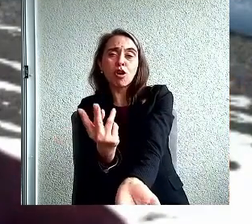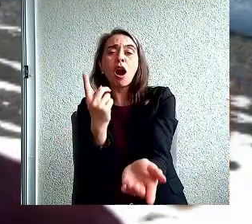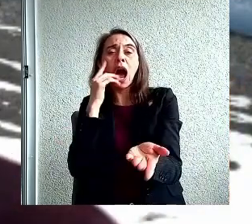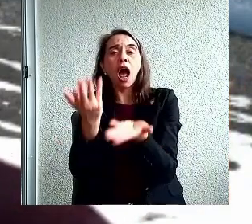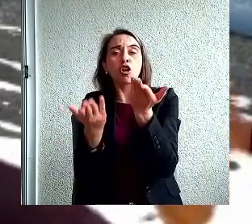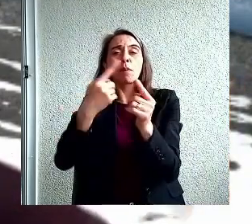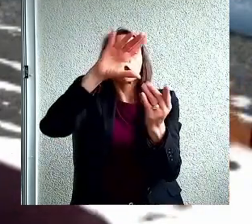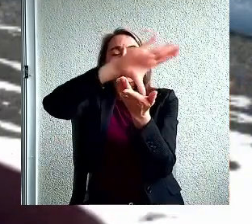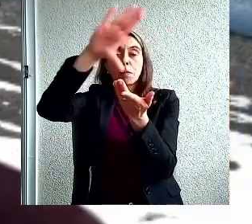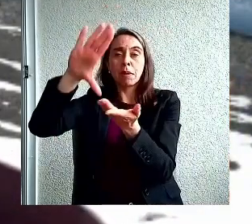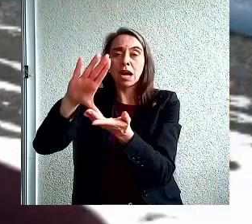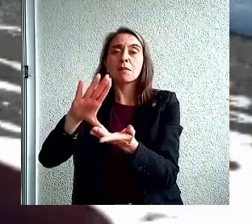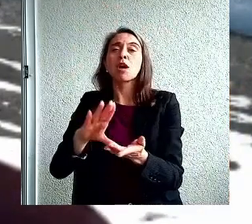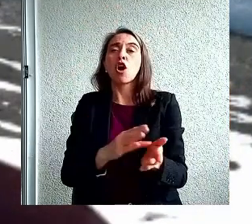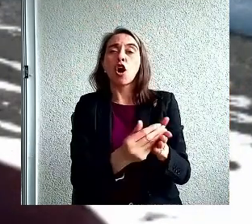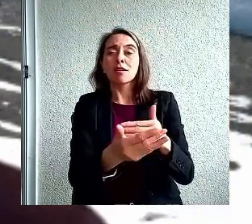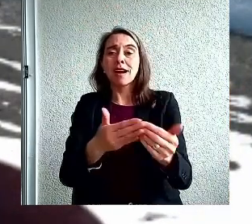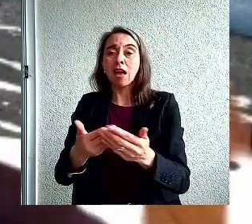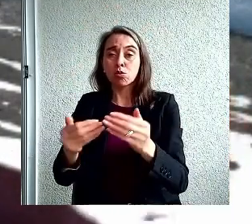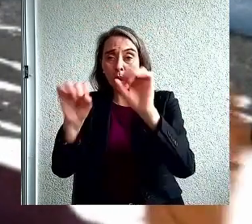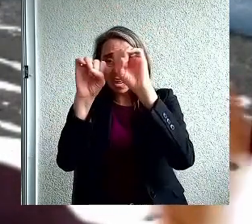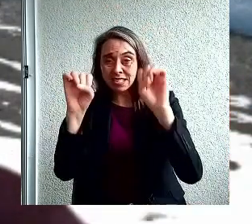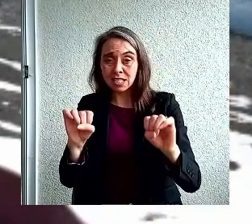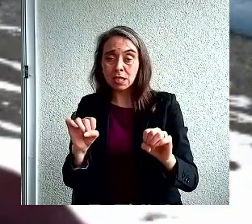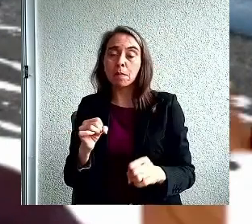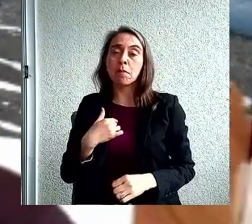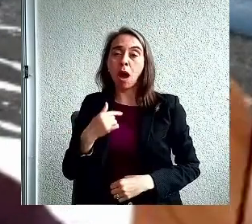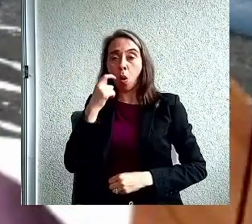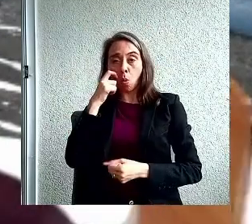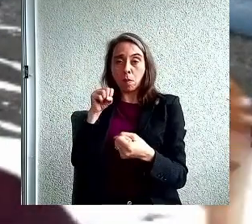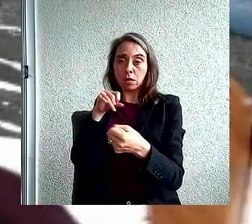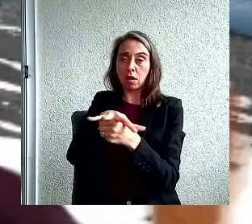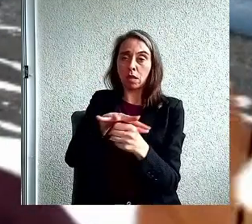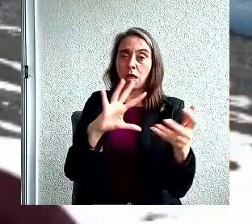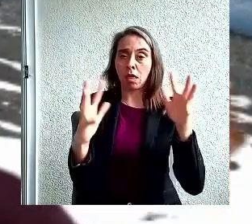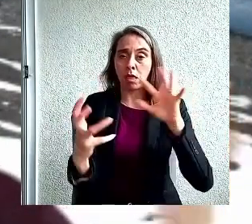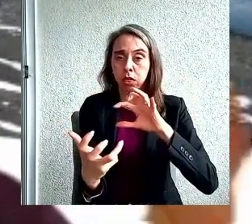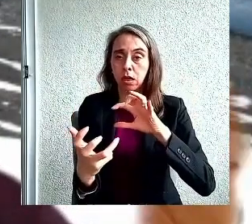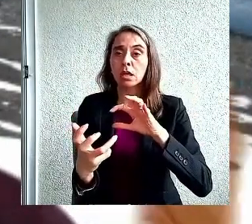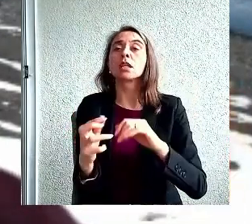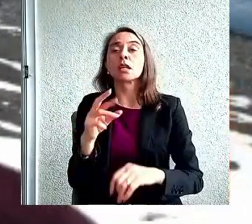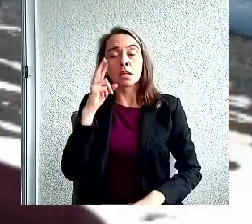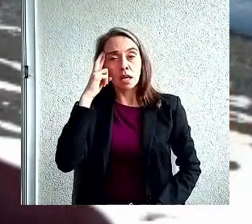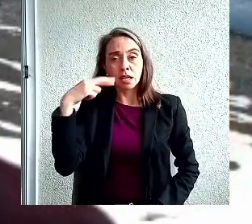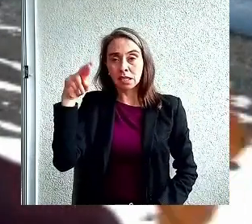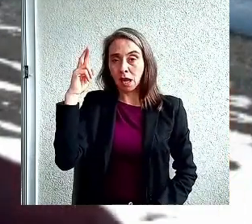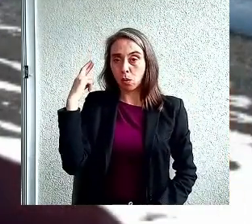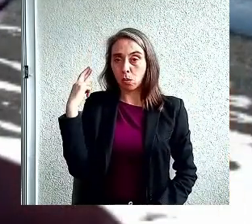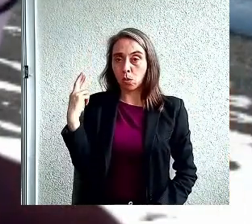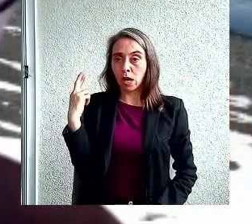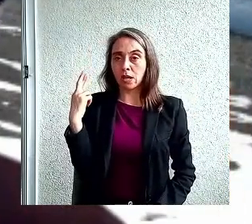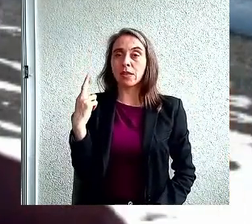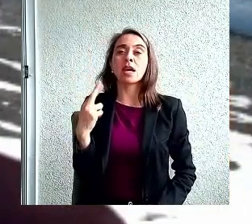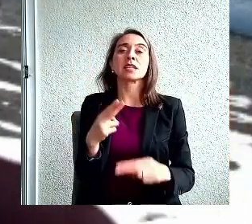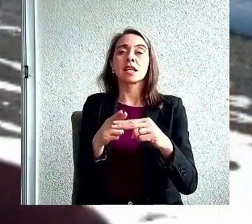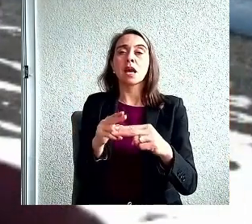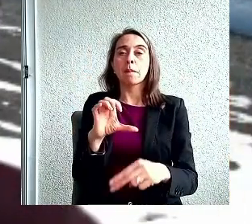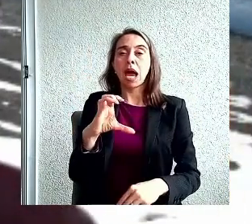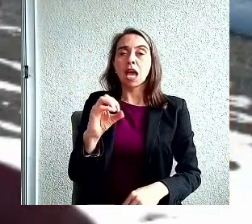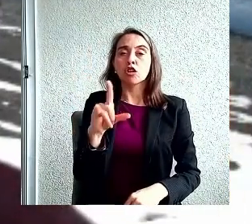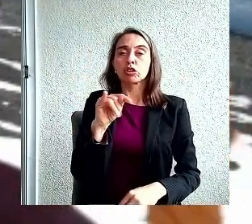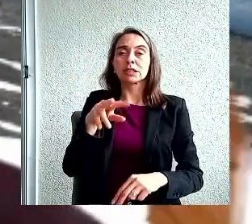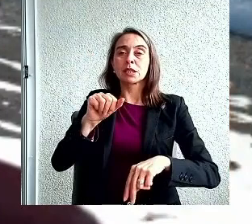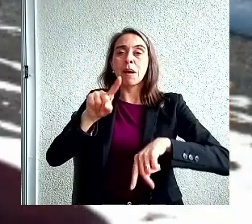recordar que en términos de los ecosistemas terrestres, más del 40% de los ecosistemas terrestres están en condiciones,